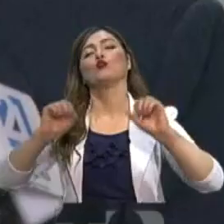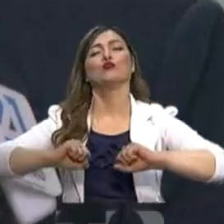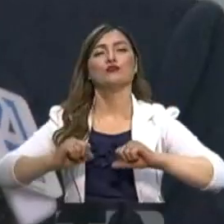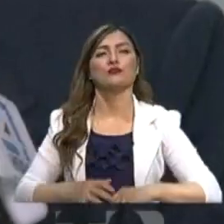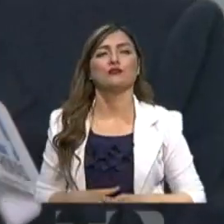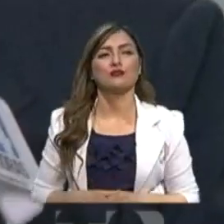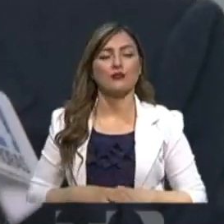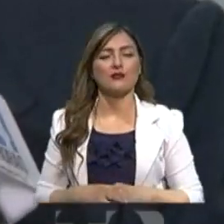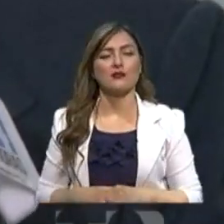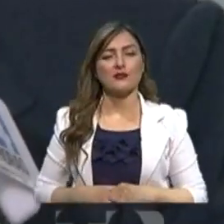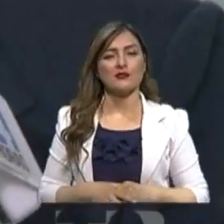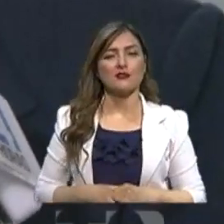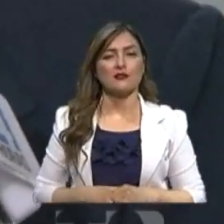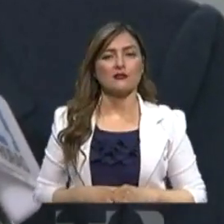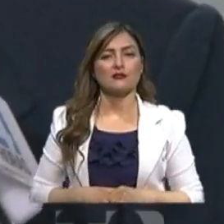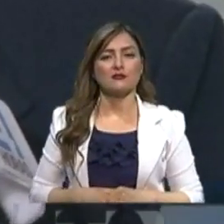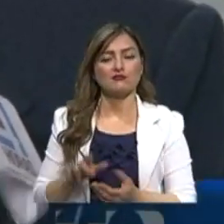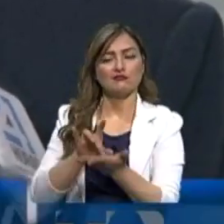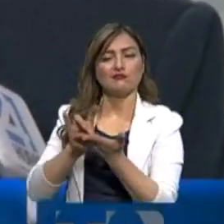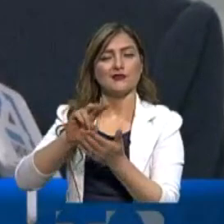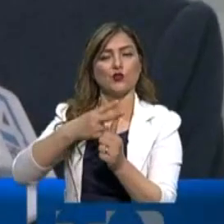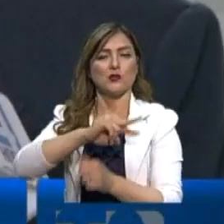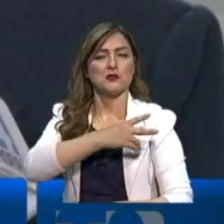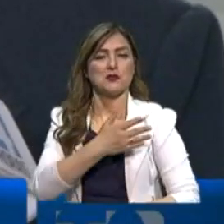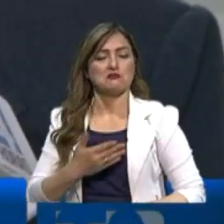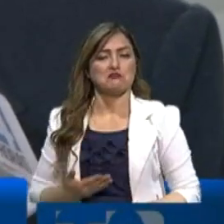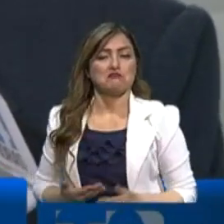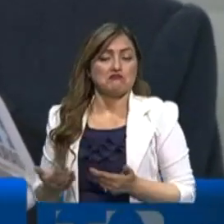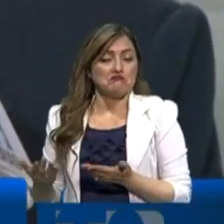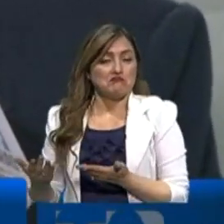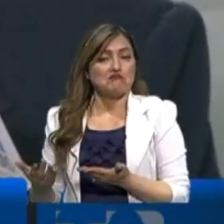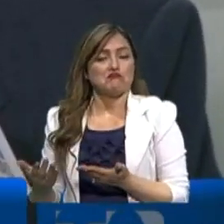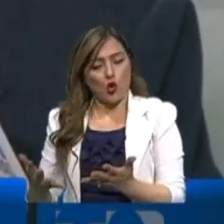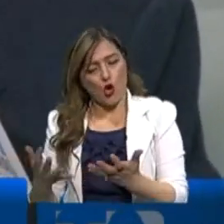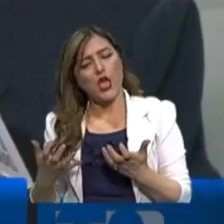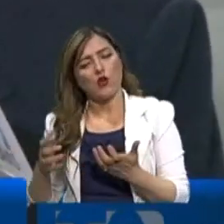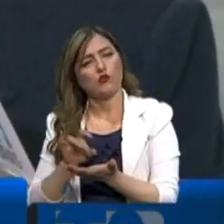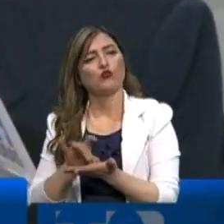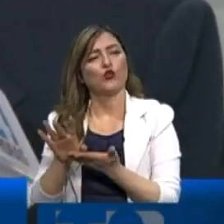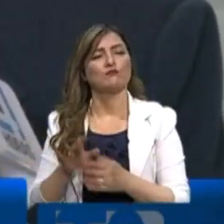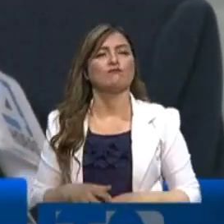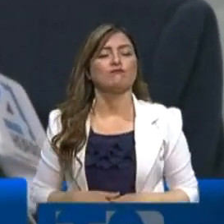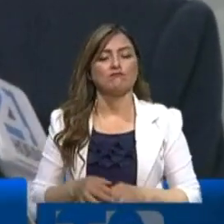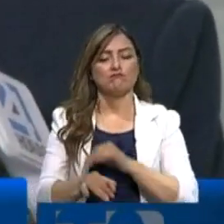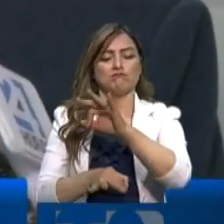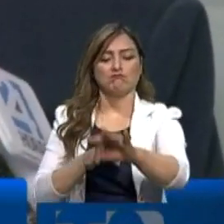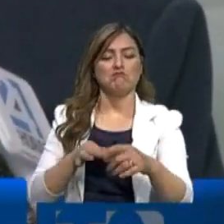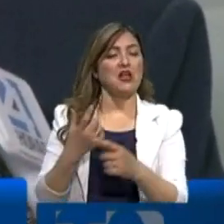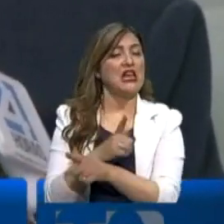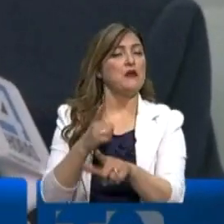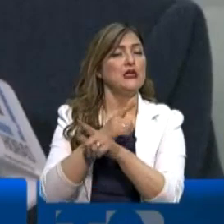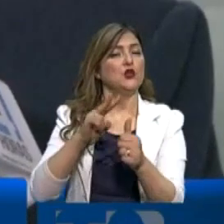dignidad. Bueno, pues destituida Bella Jiménez, como yo espero que así suceda, quedará vacante la